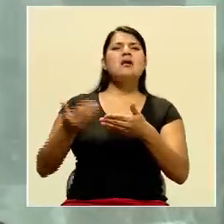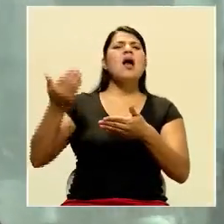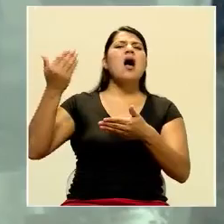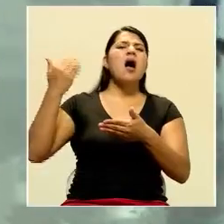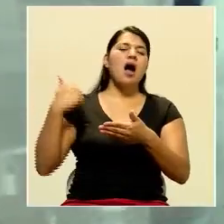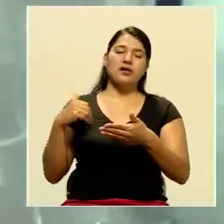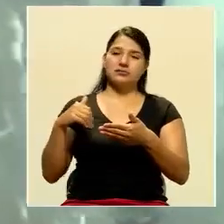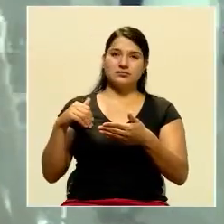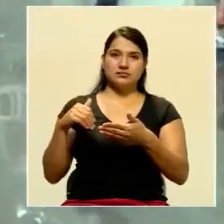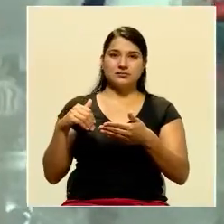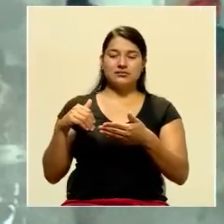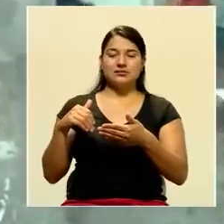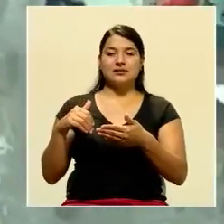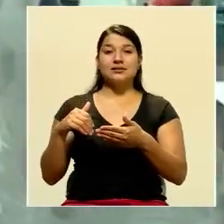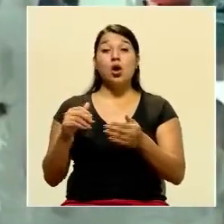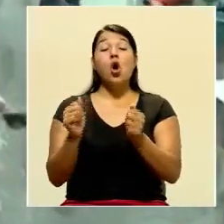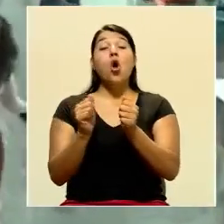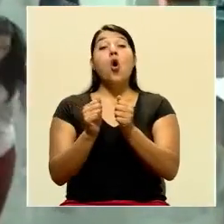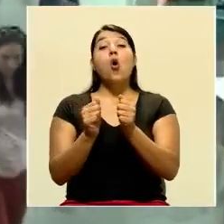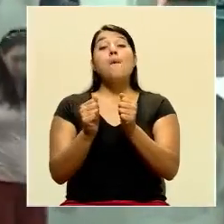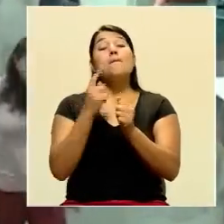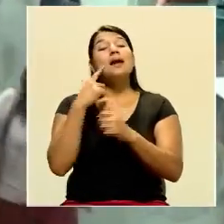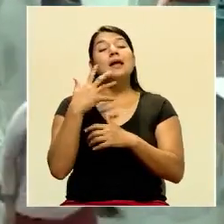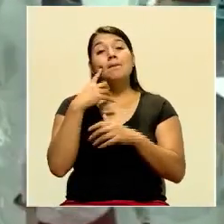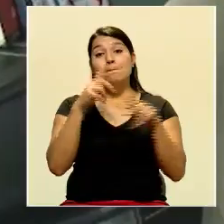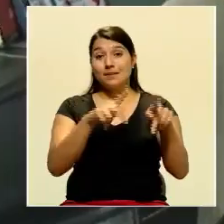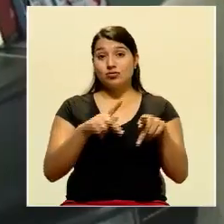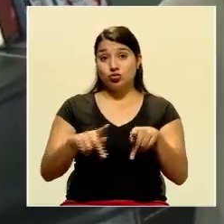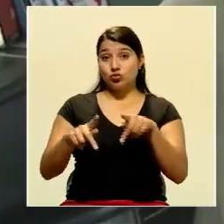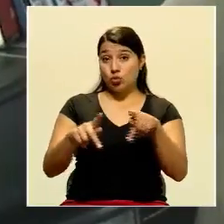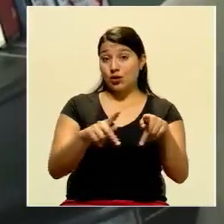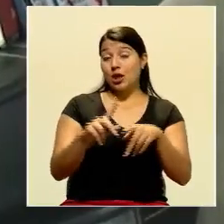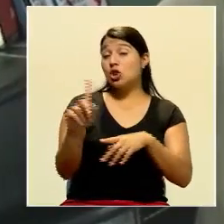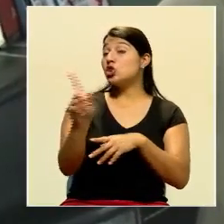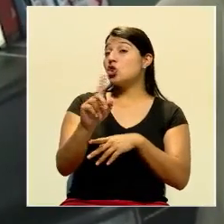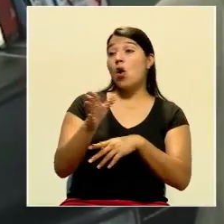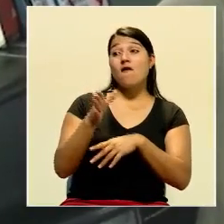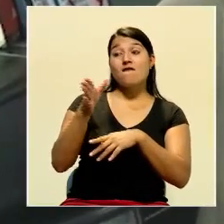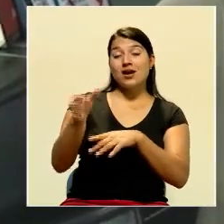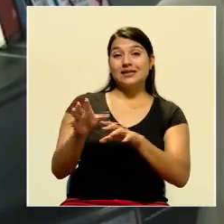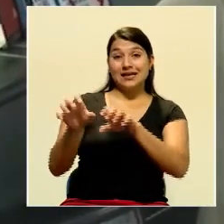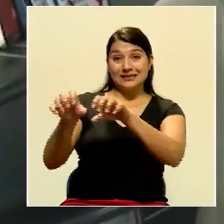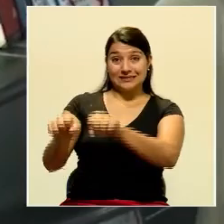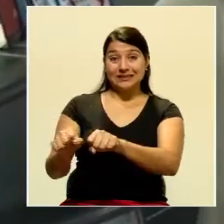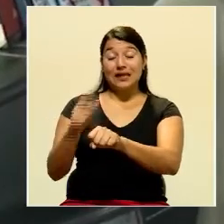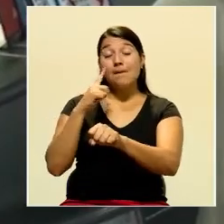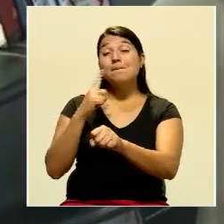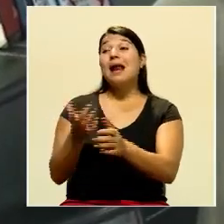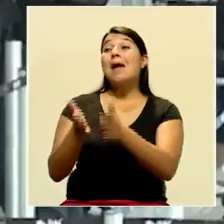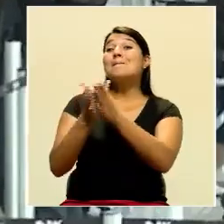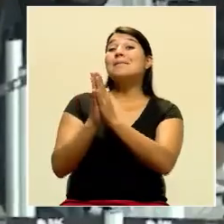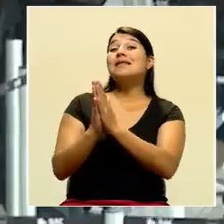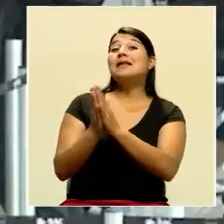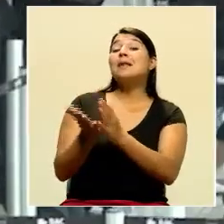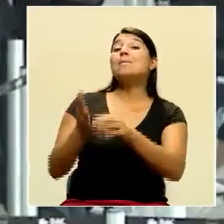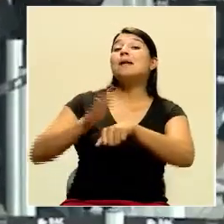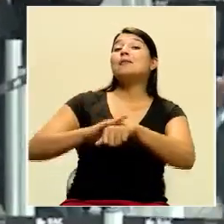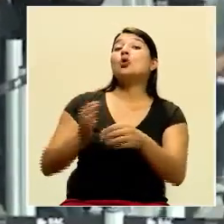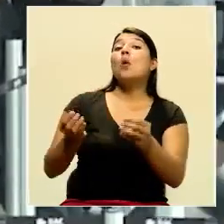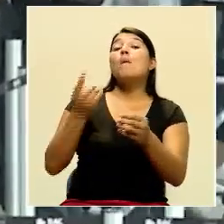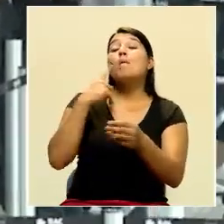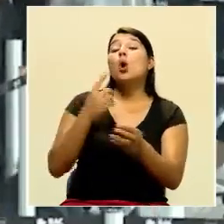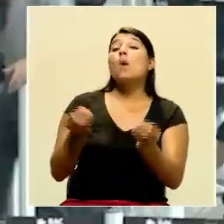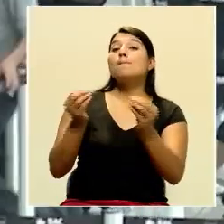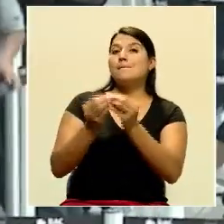expirado en los últimos 12 meses. Con la finalidad de que los usuarios no programen una cita para renovar, la sección consular de la Embajada de